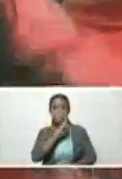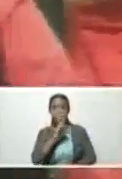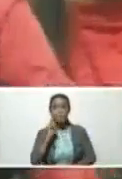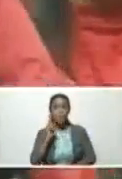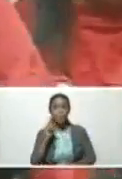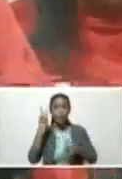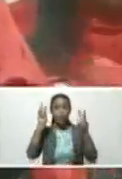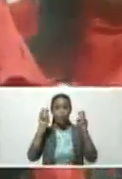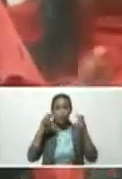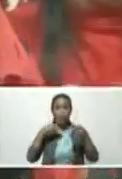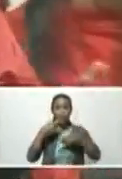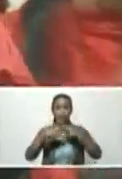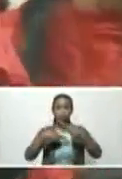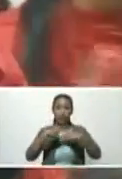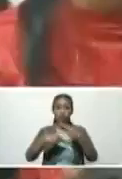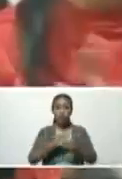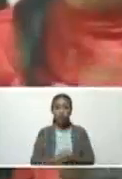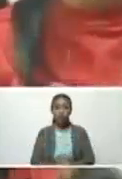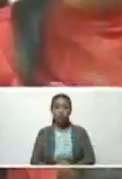revoluciones.